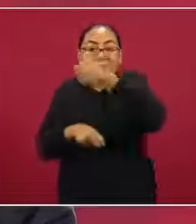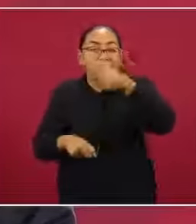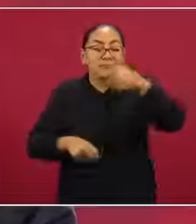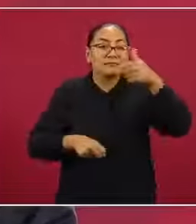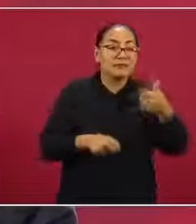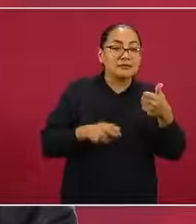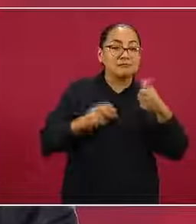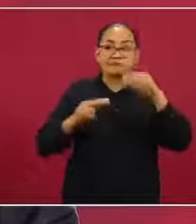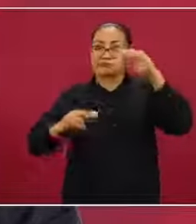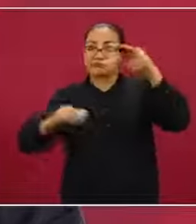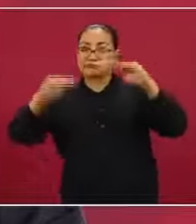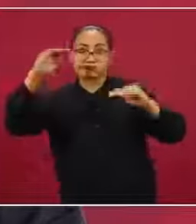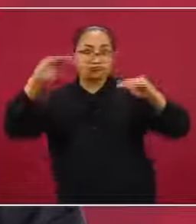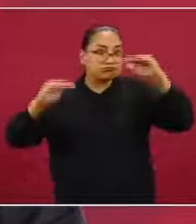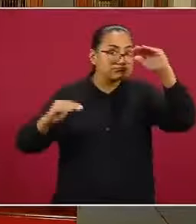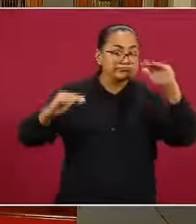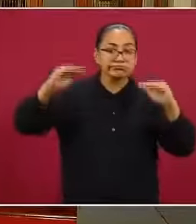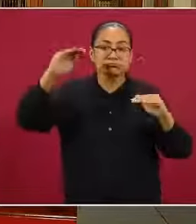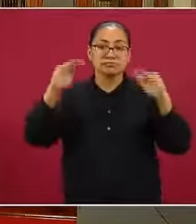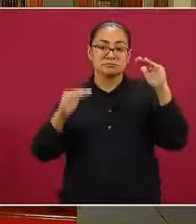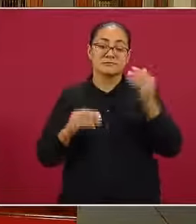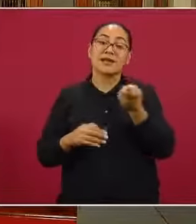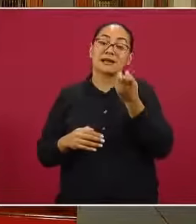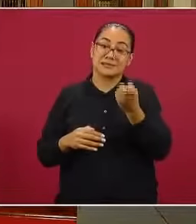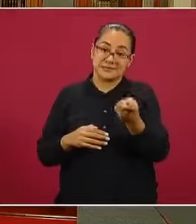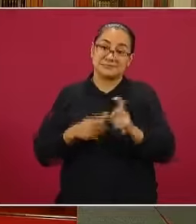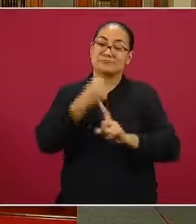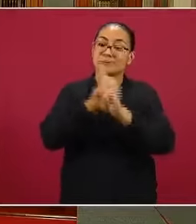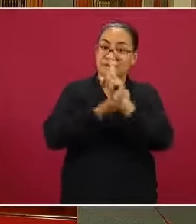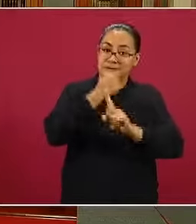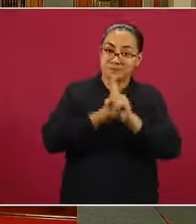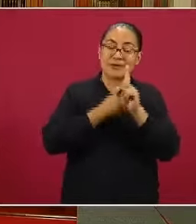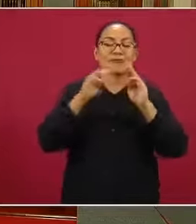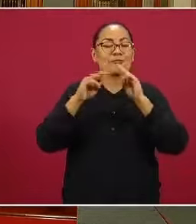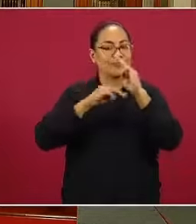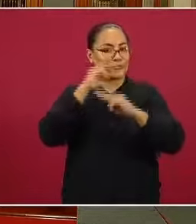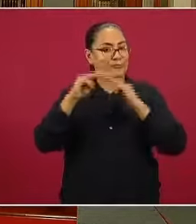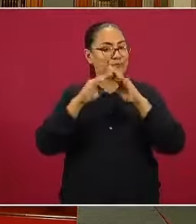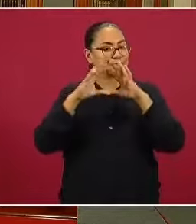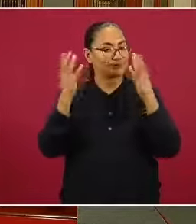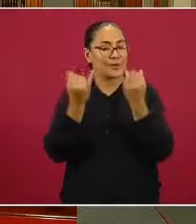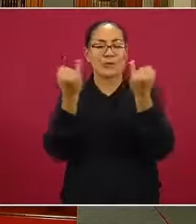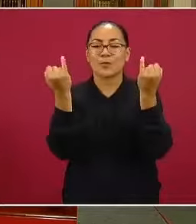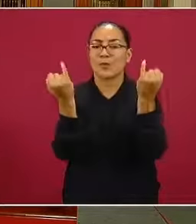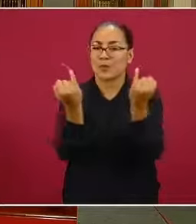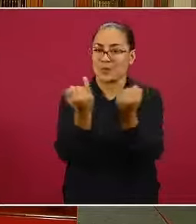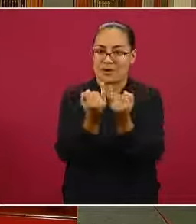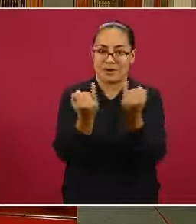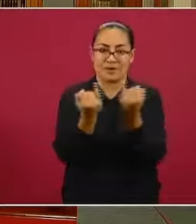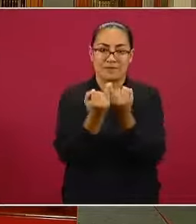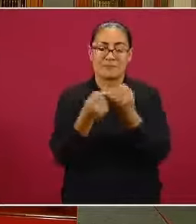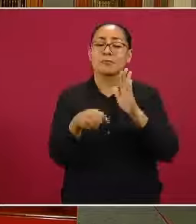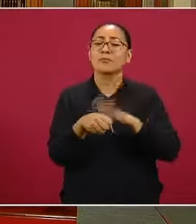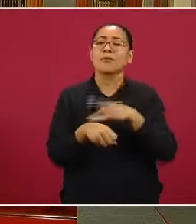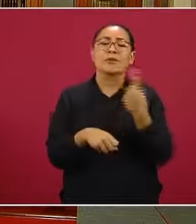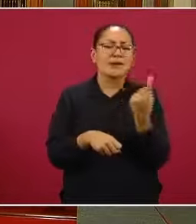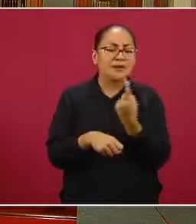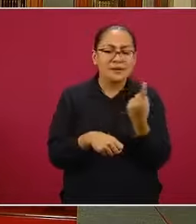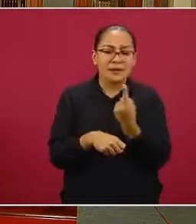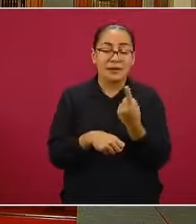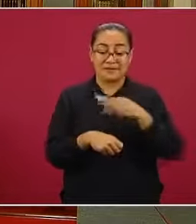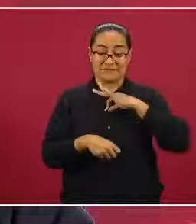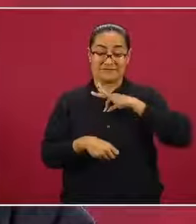entidades federativas. Es un problema mundial, ha sido un problema mundial precisamente porque la pandemia